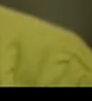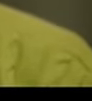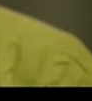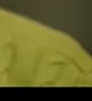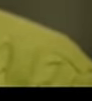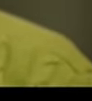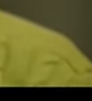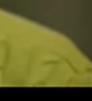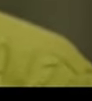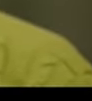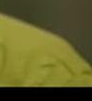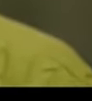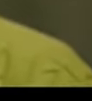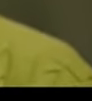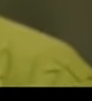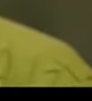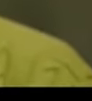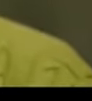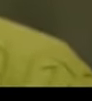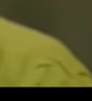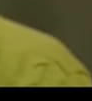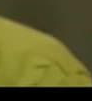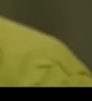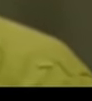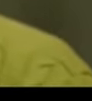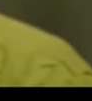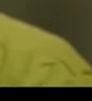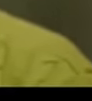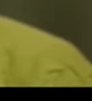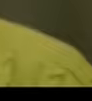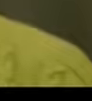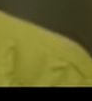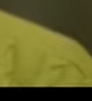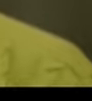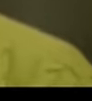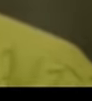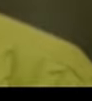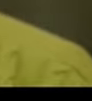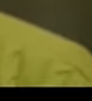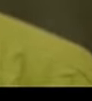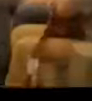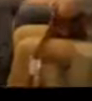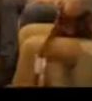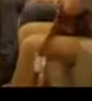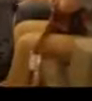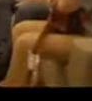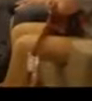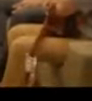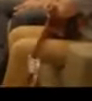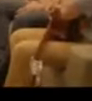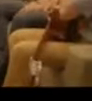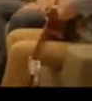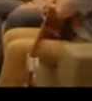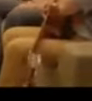donde cada día sea Navidad. ¡Feliz Navidad y un maravilloso 2017!